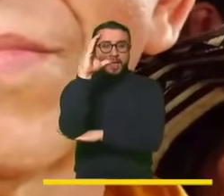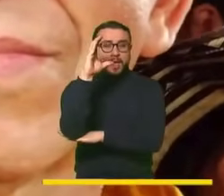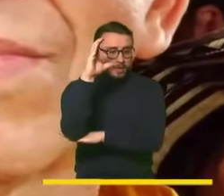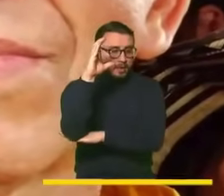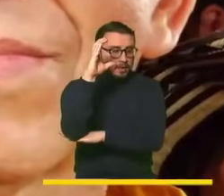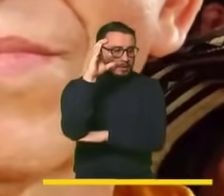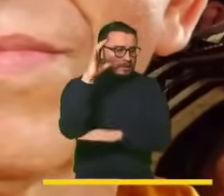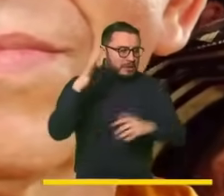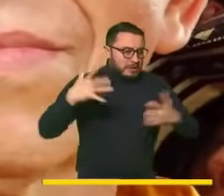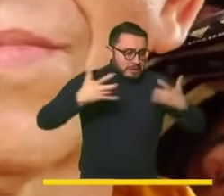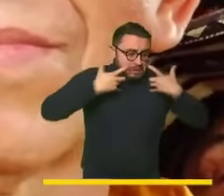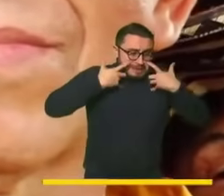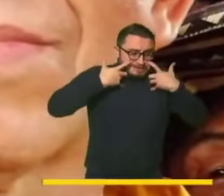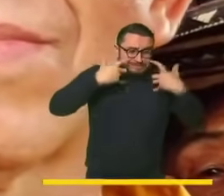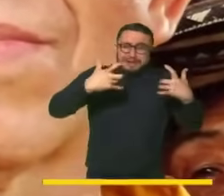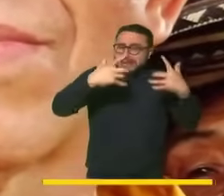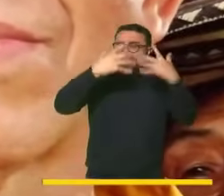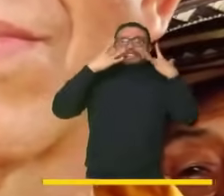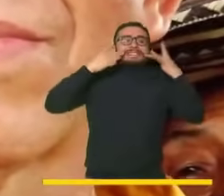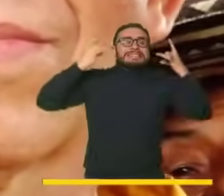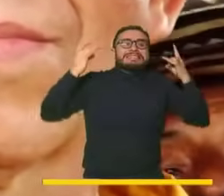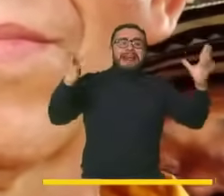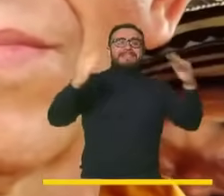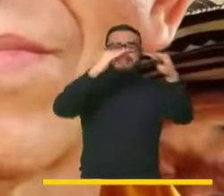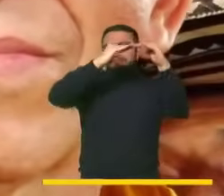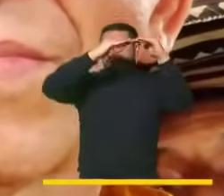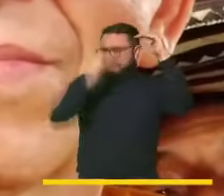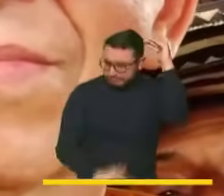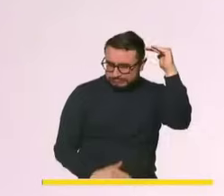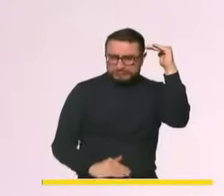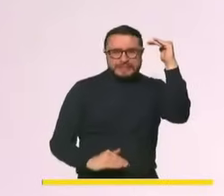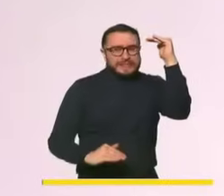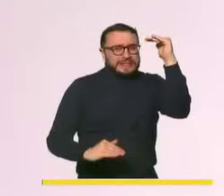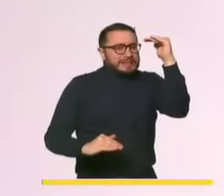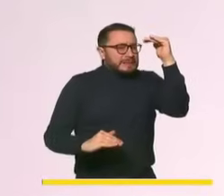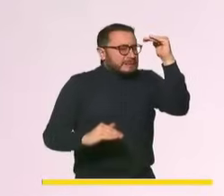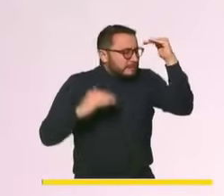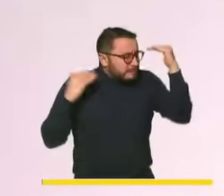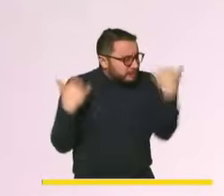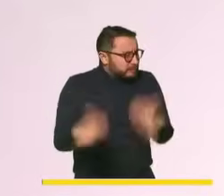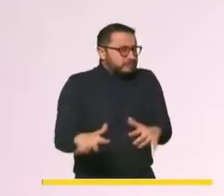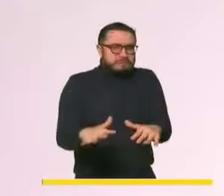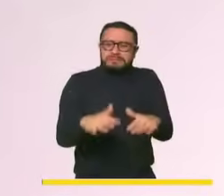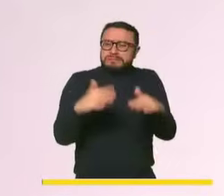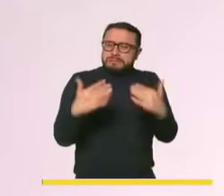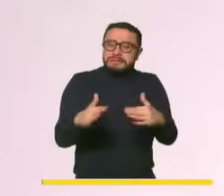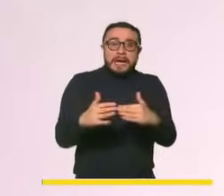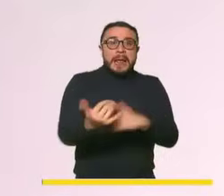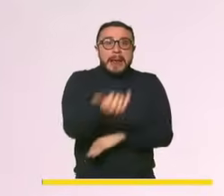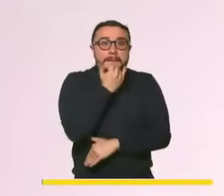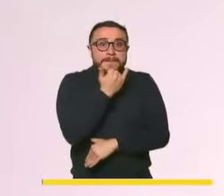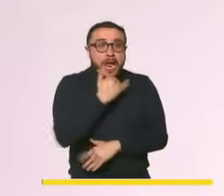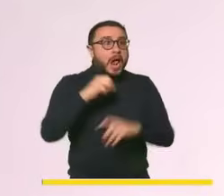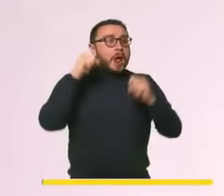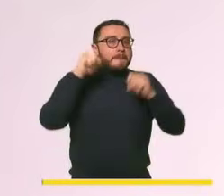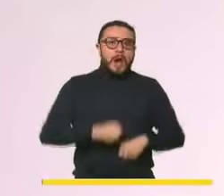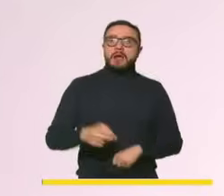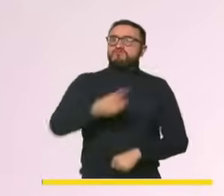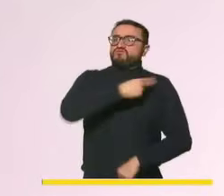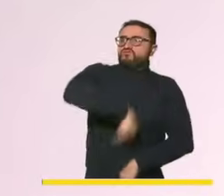Una aberrante desigualdad que lo que hace es impedir que